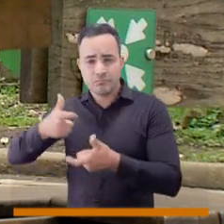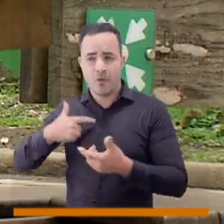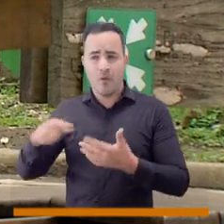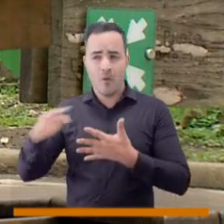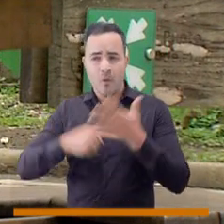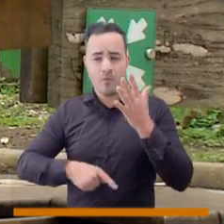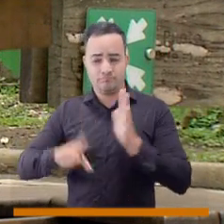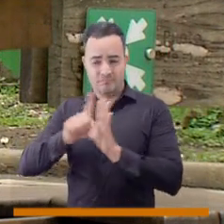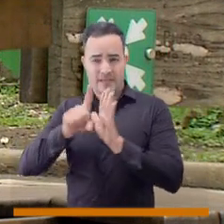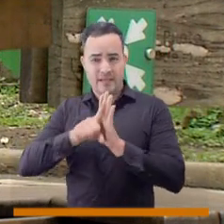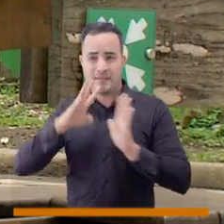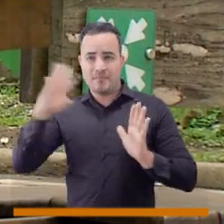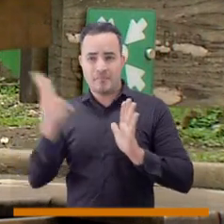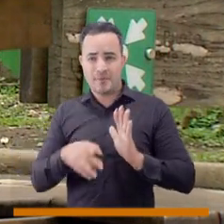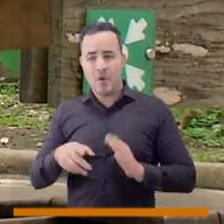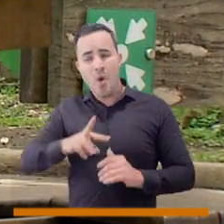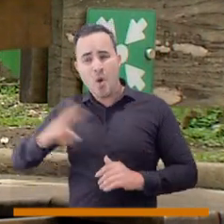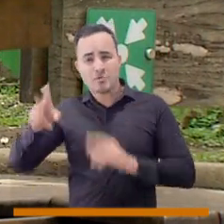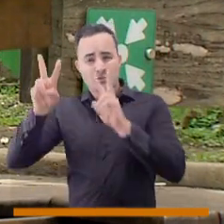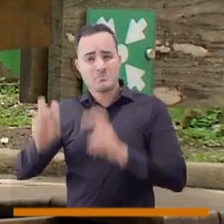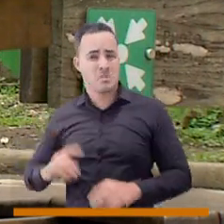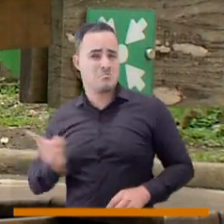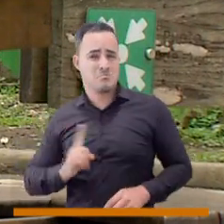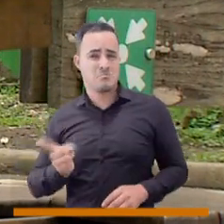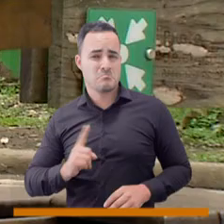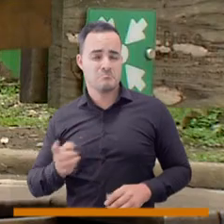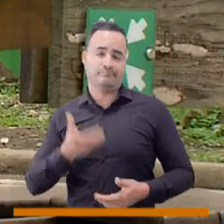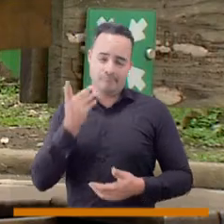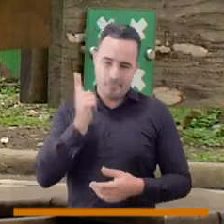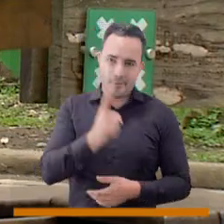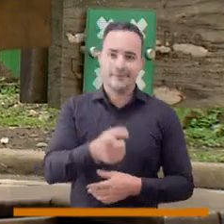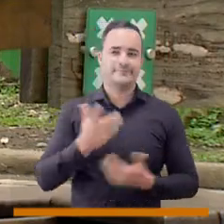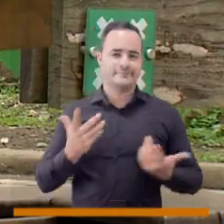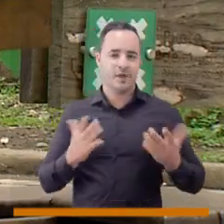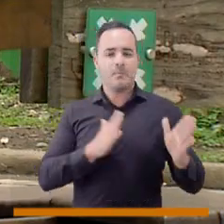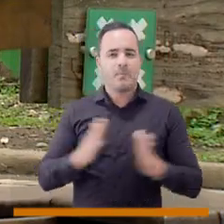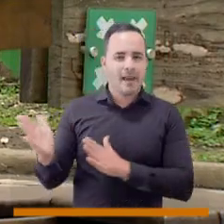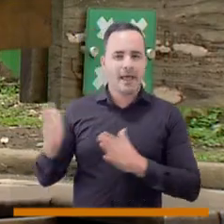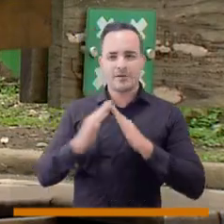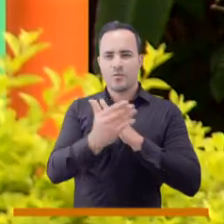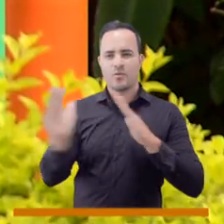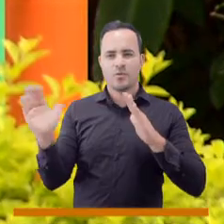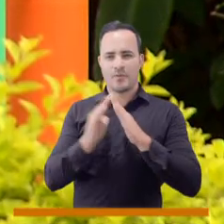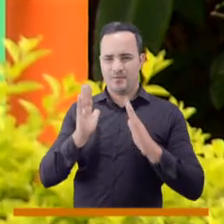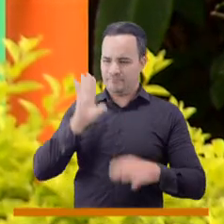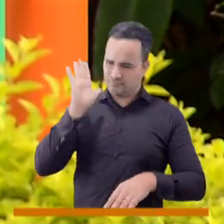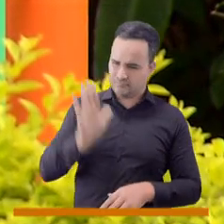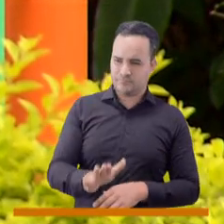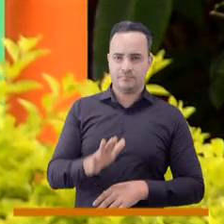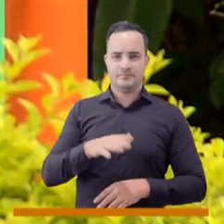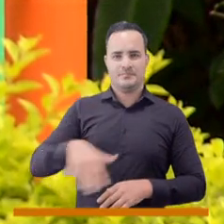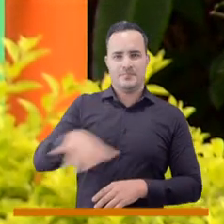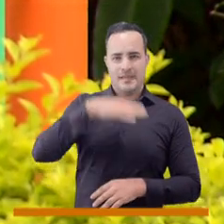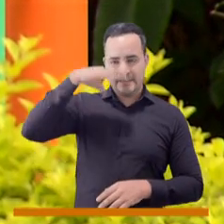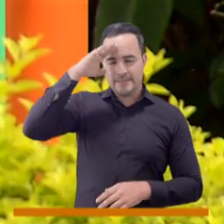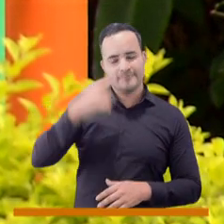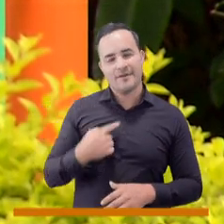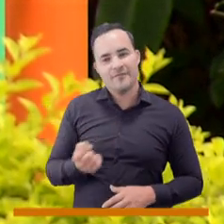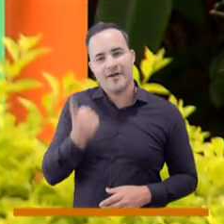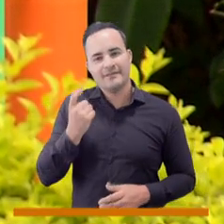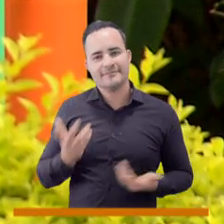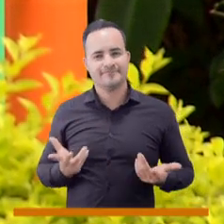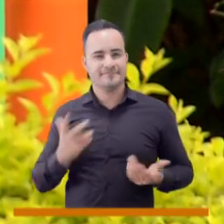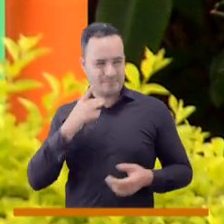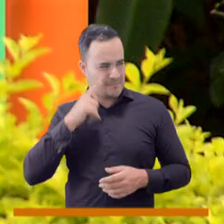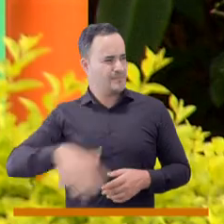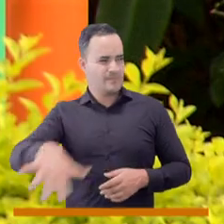tema de criminalidad. Eso es precisamente por no tener claro cuál es el panorama urbanístico de nuestra ciudad, por no tener muy bien